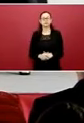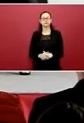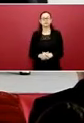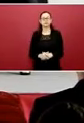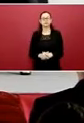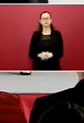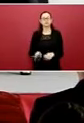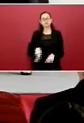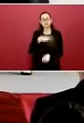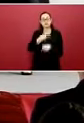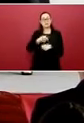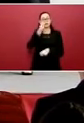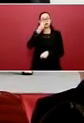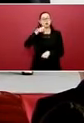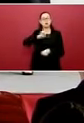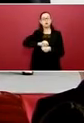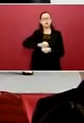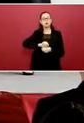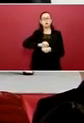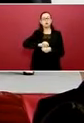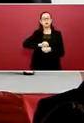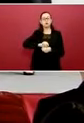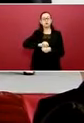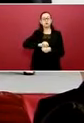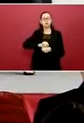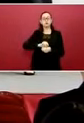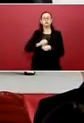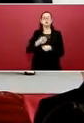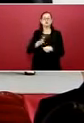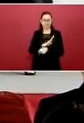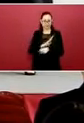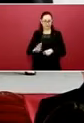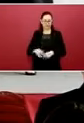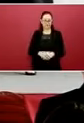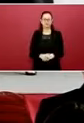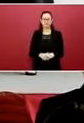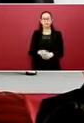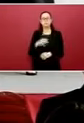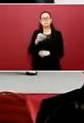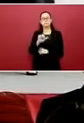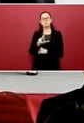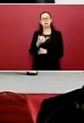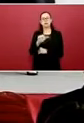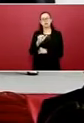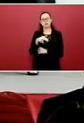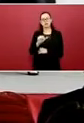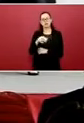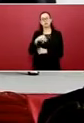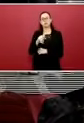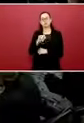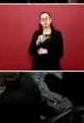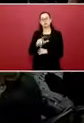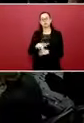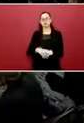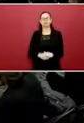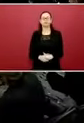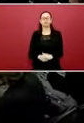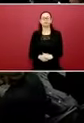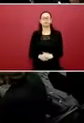y la subsecretaria de Bienestar, Ariadna Montiel.